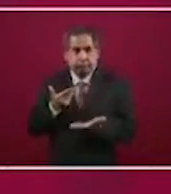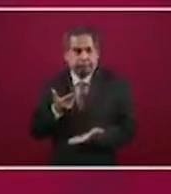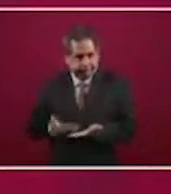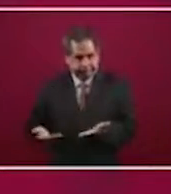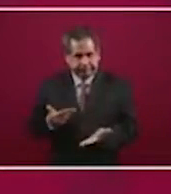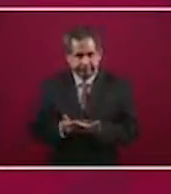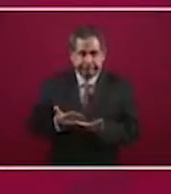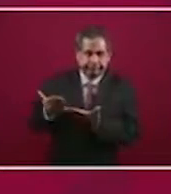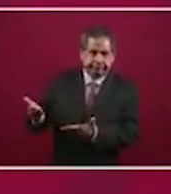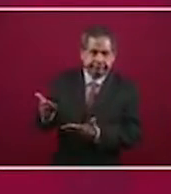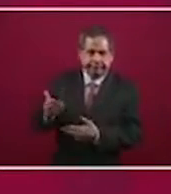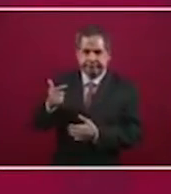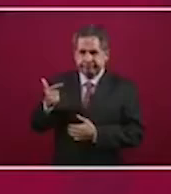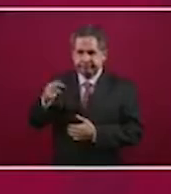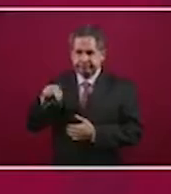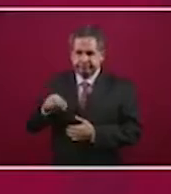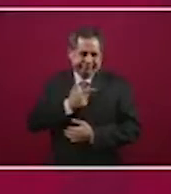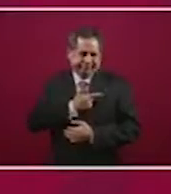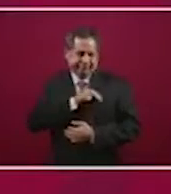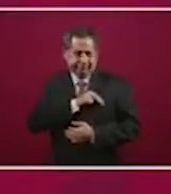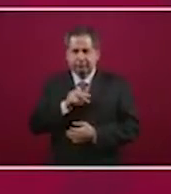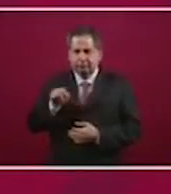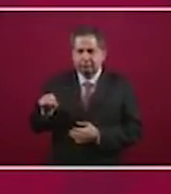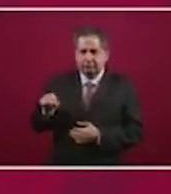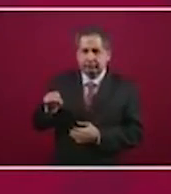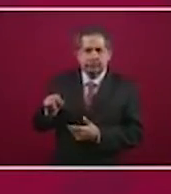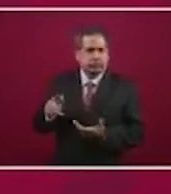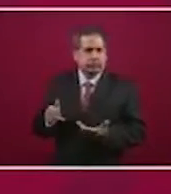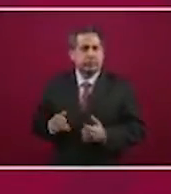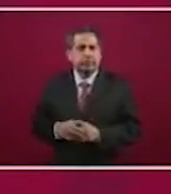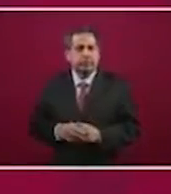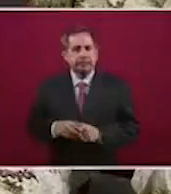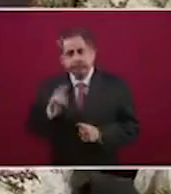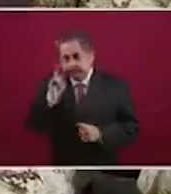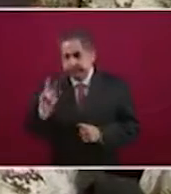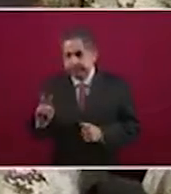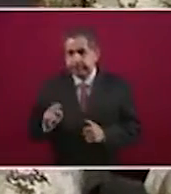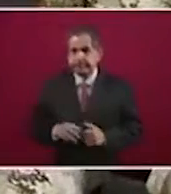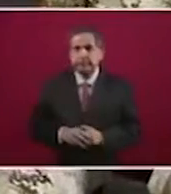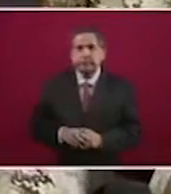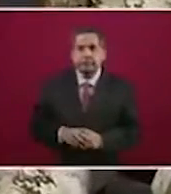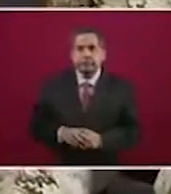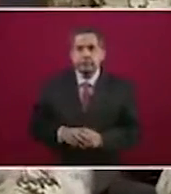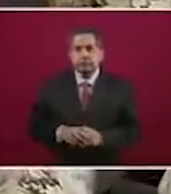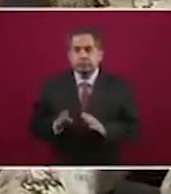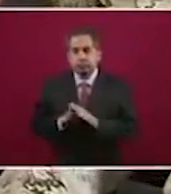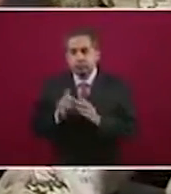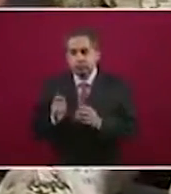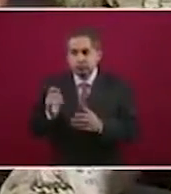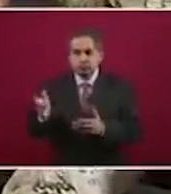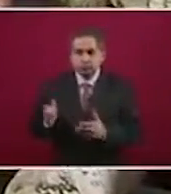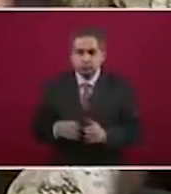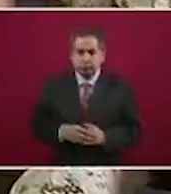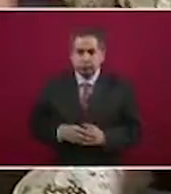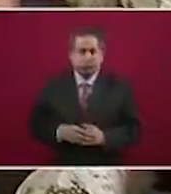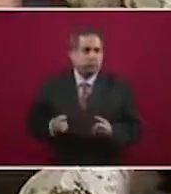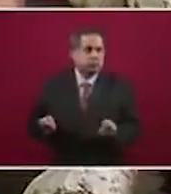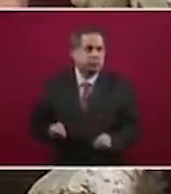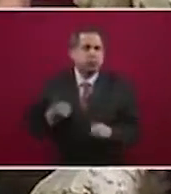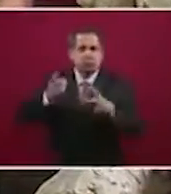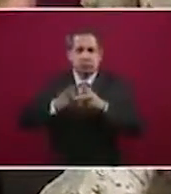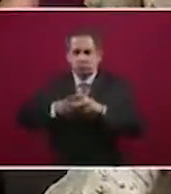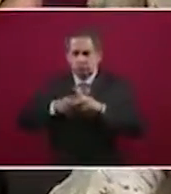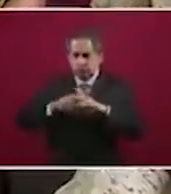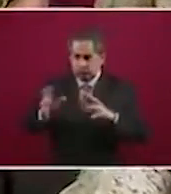decidirá si hay más implicados y si llama a declarar a más personas no es asunto nuestro tampoco soy